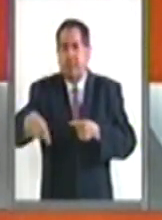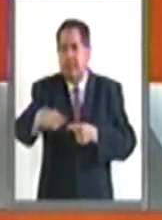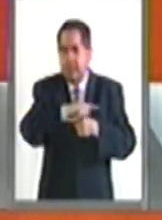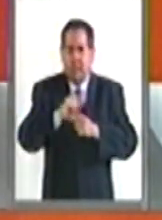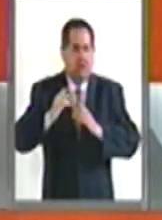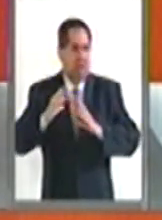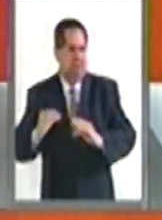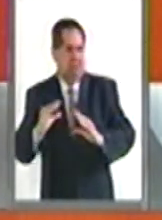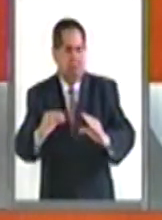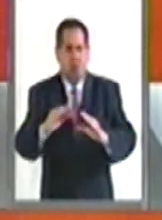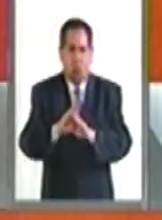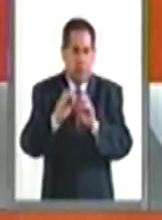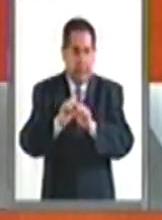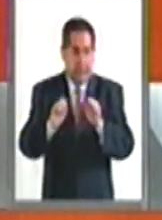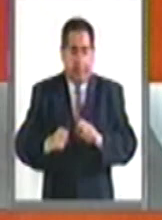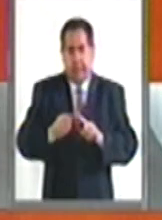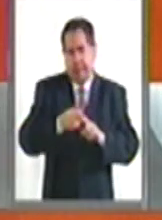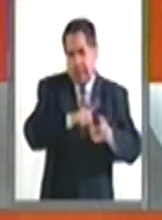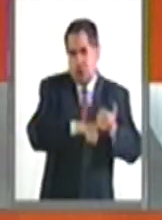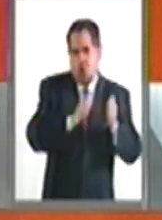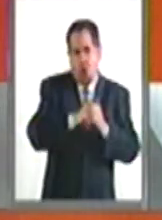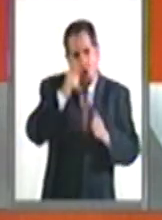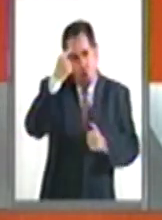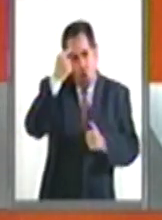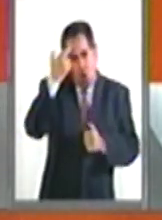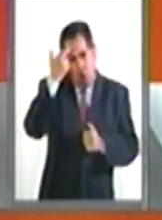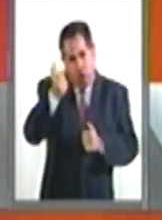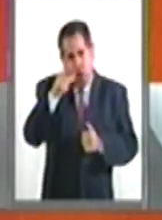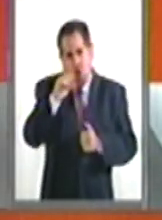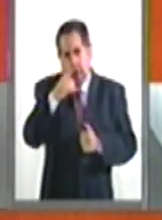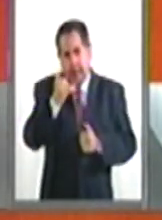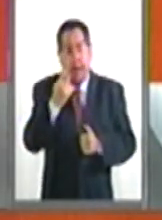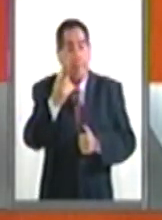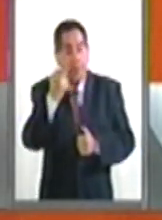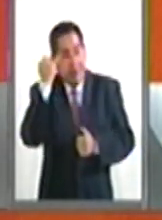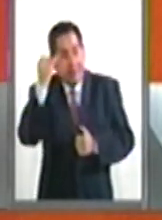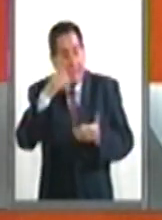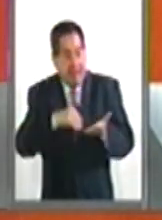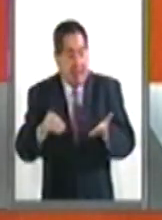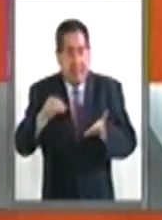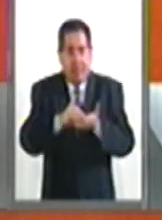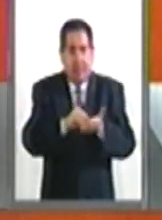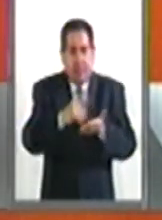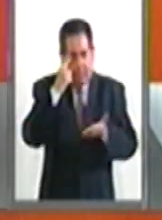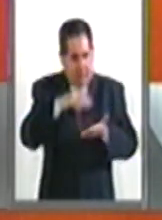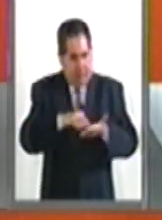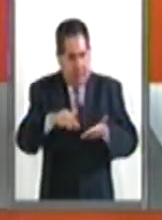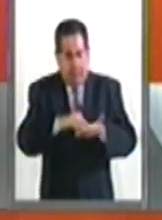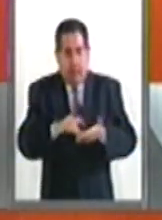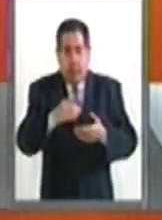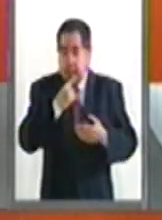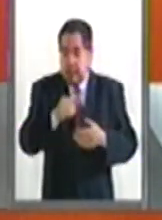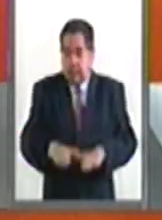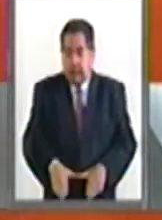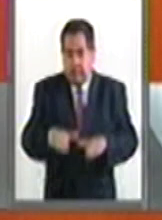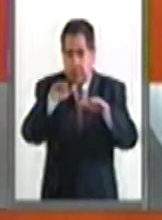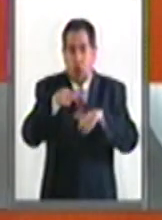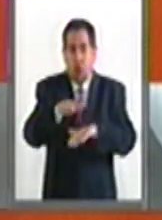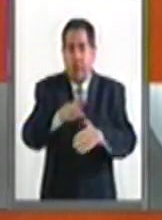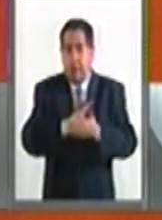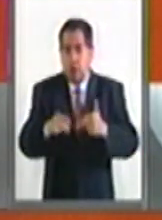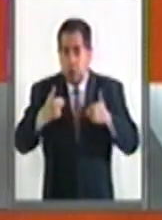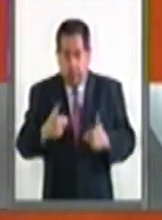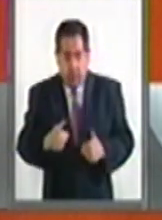sistemas de enseñanza, y por ello nuestra idea es introducir, para una mejor formación en materia de